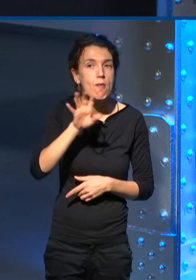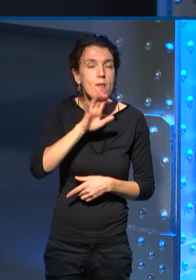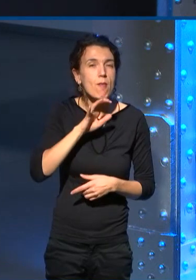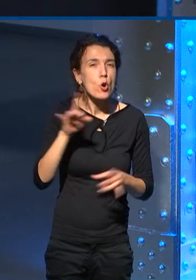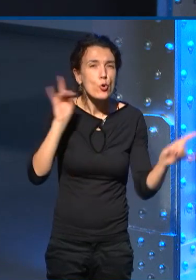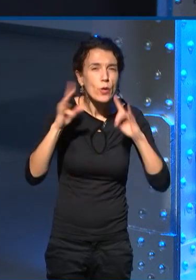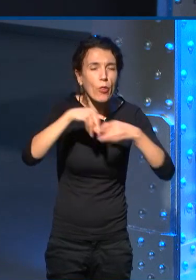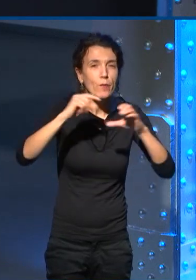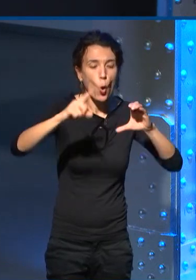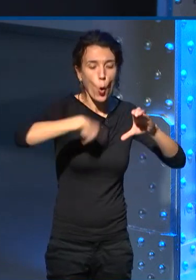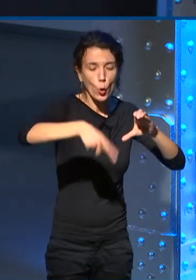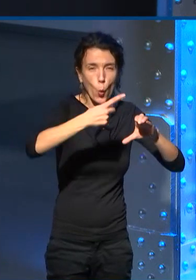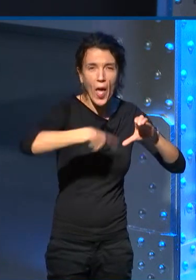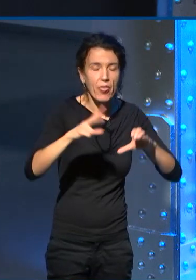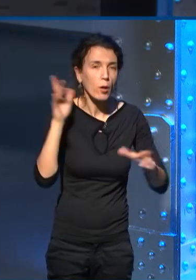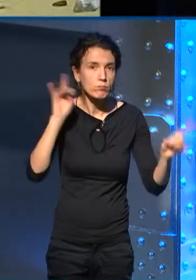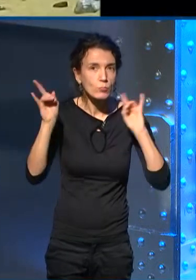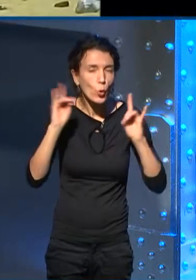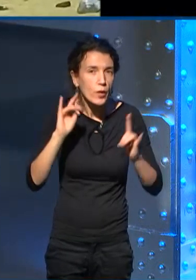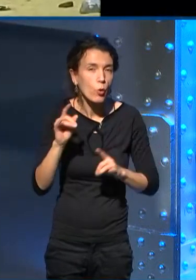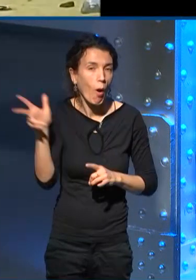las ruedas. Lo voy a poner un momentito.